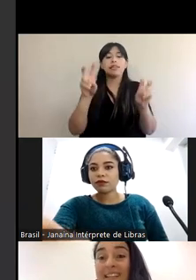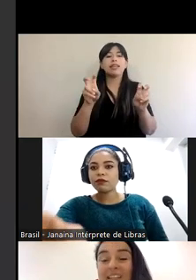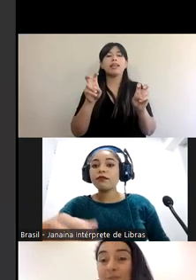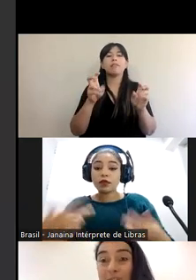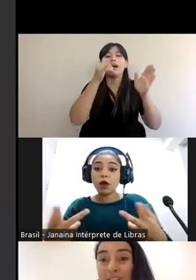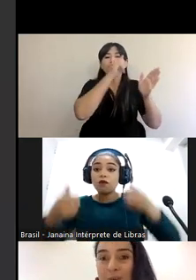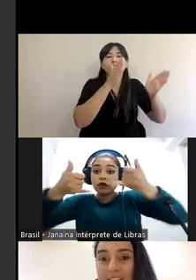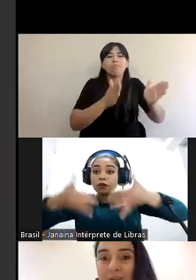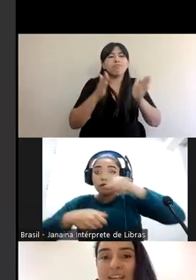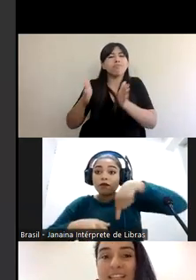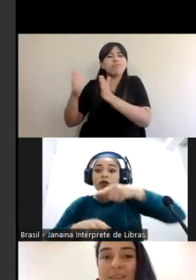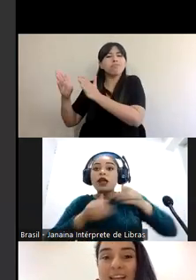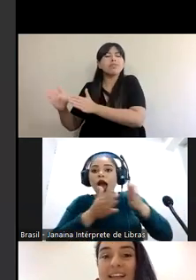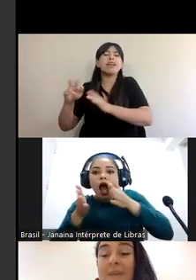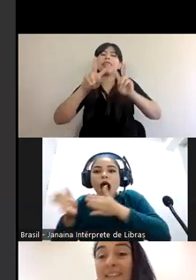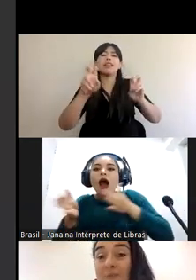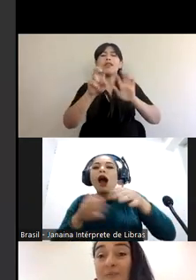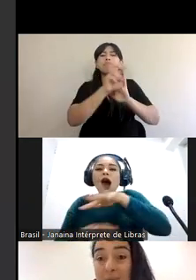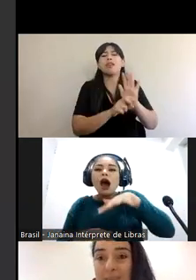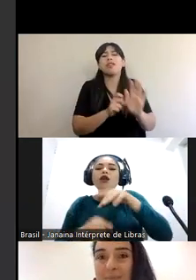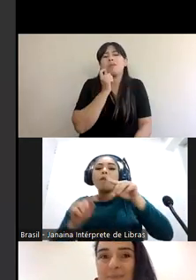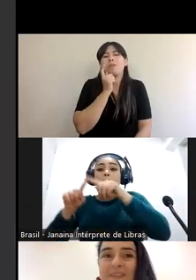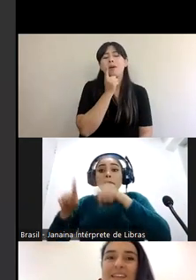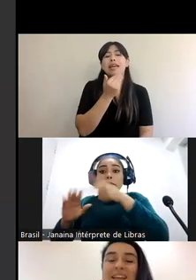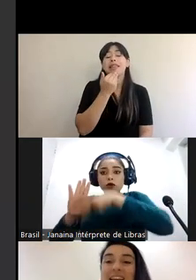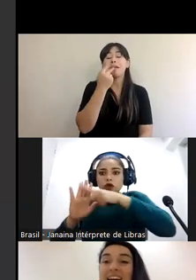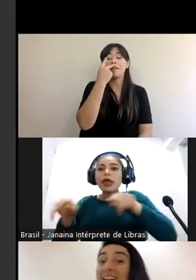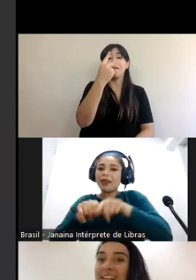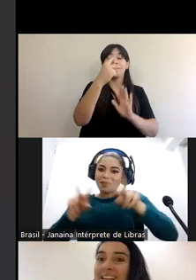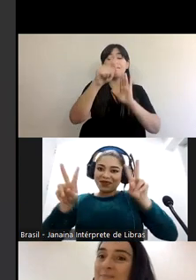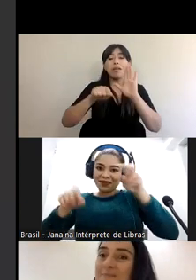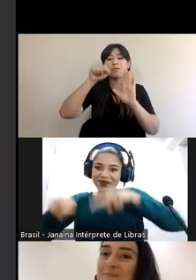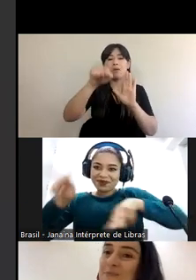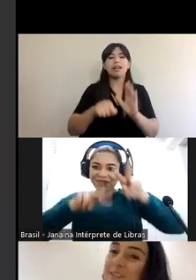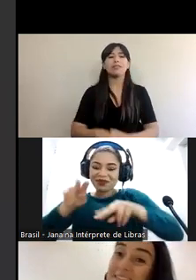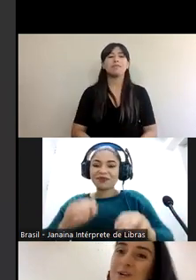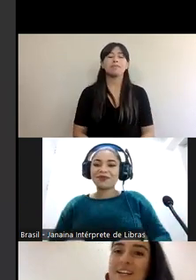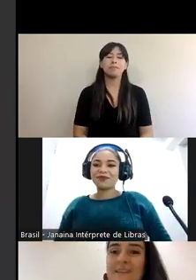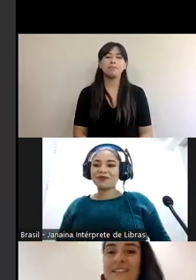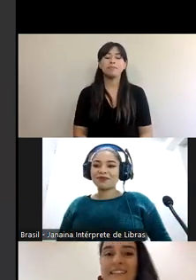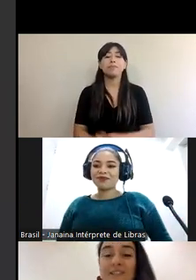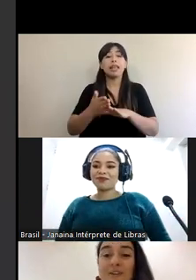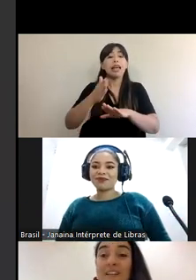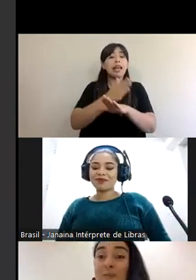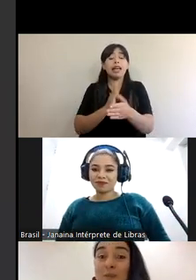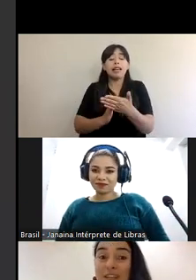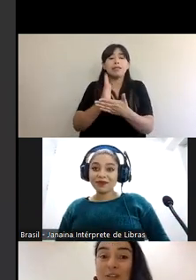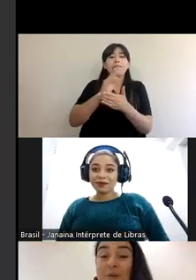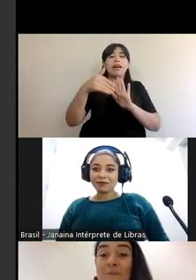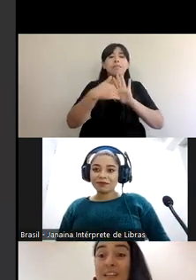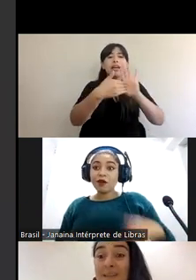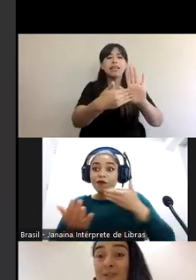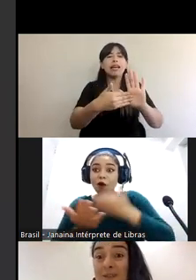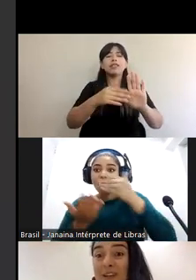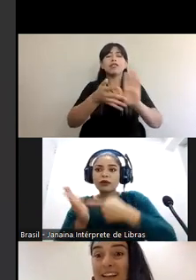de qué se trató todo este proyecto, y también la parte audiovisual. Antes que comencemos con esta presentación y de todo el proyecto,